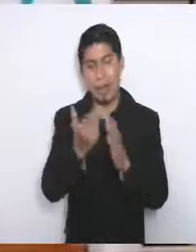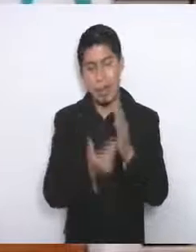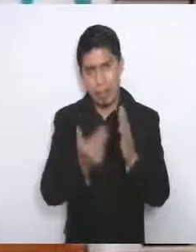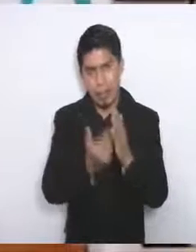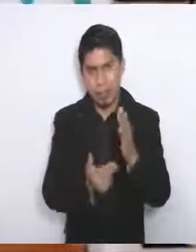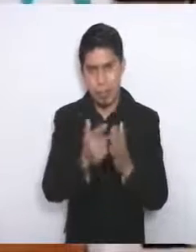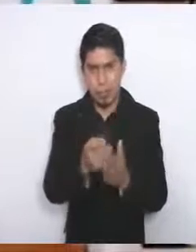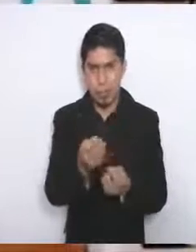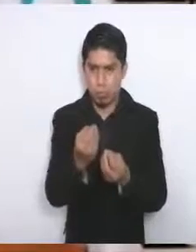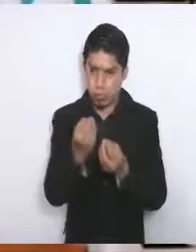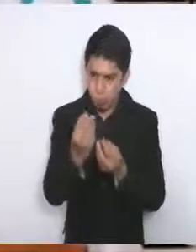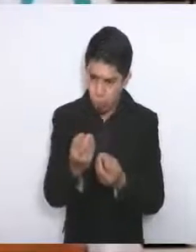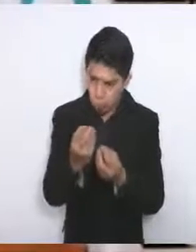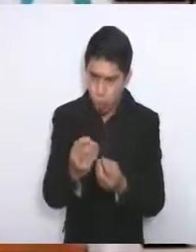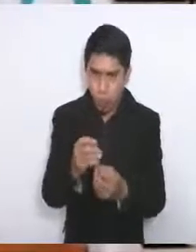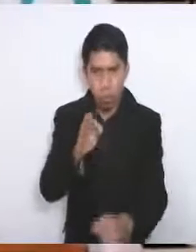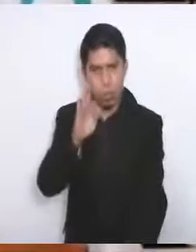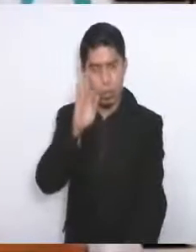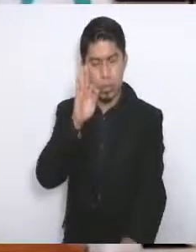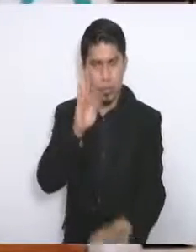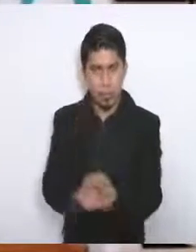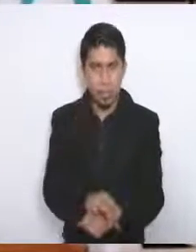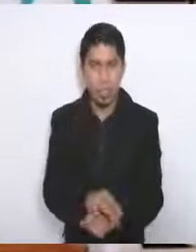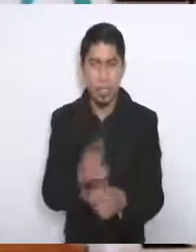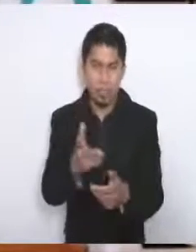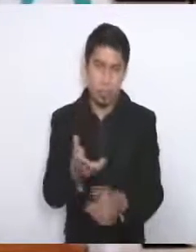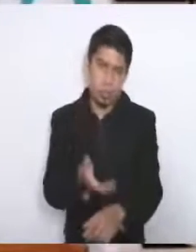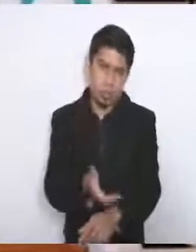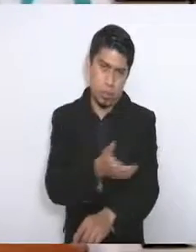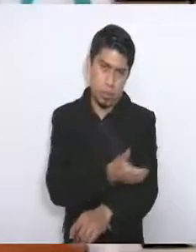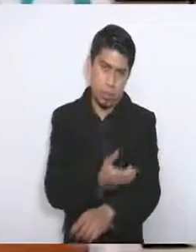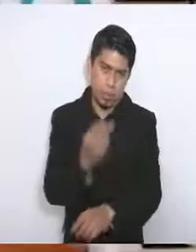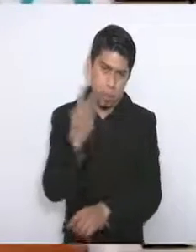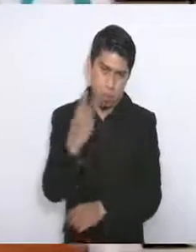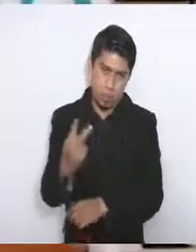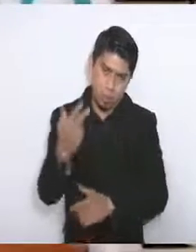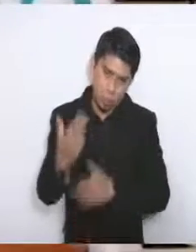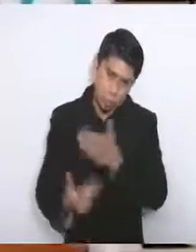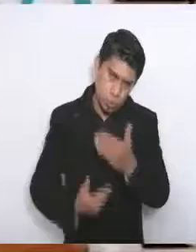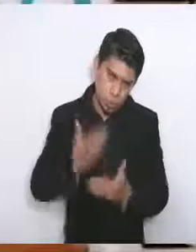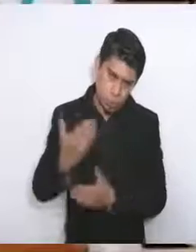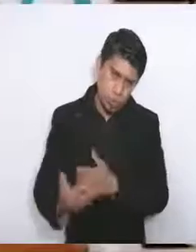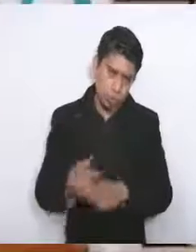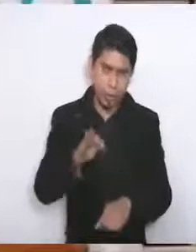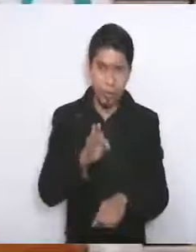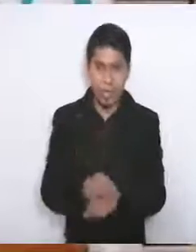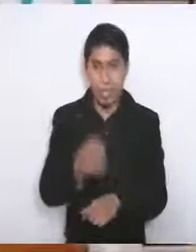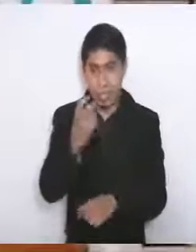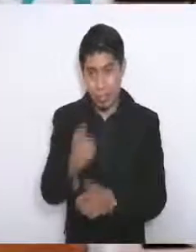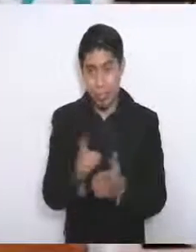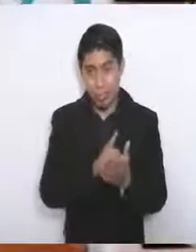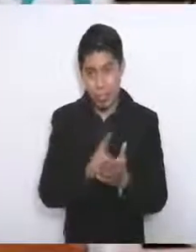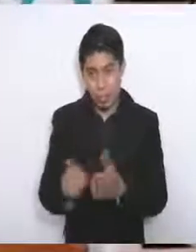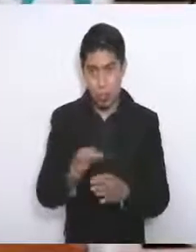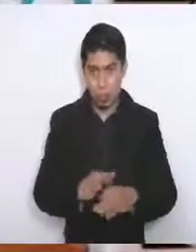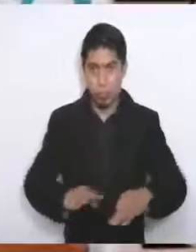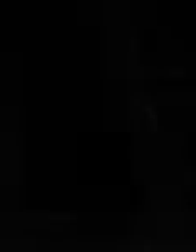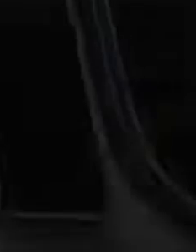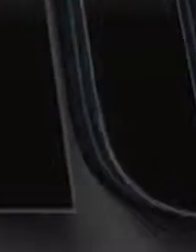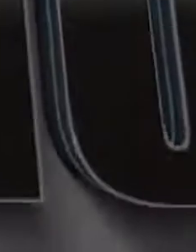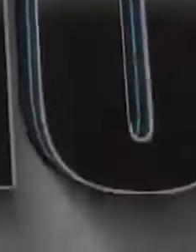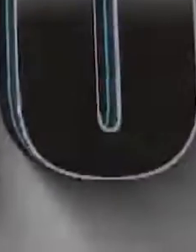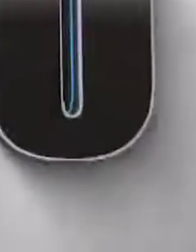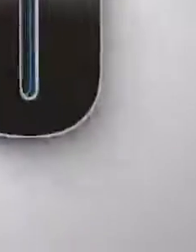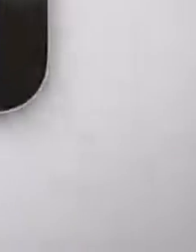que les empoderan que les defienden y que les acompañan en sus procesos de defensa de estos derechos fundamentales